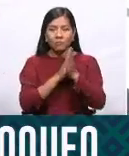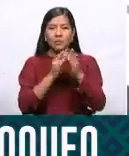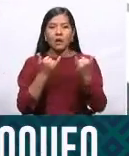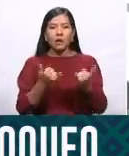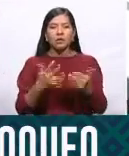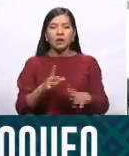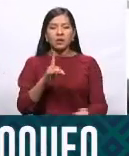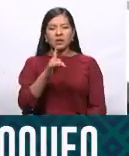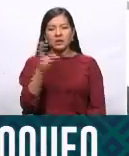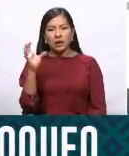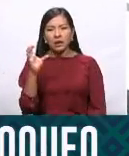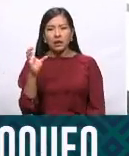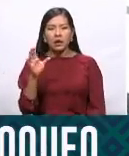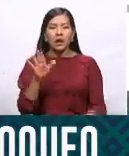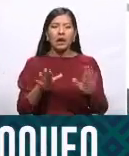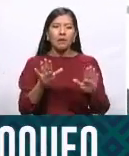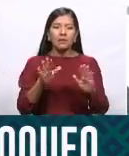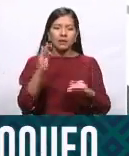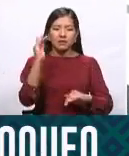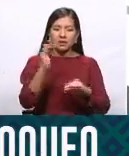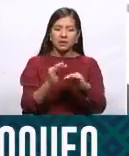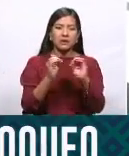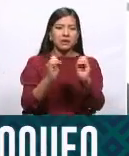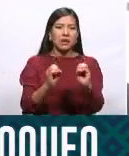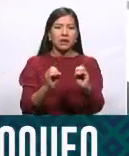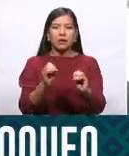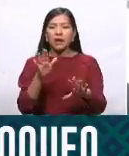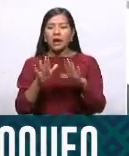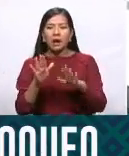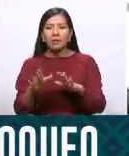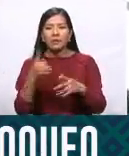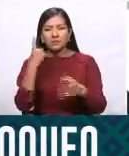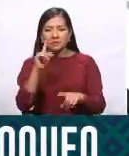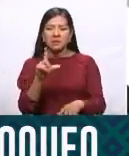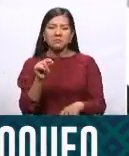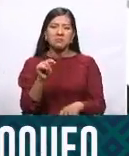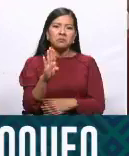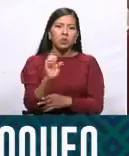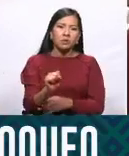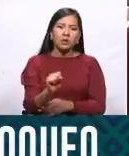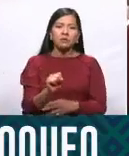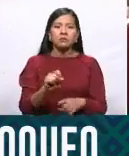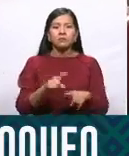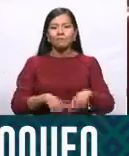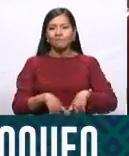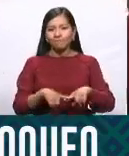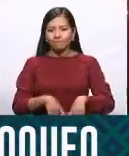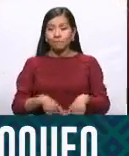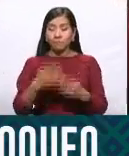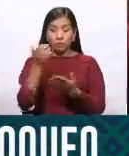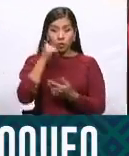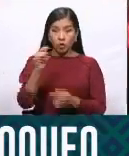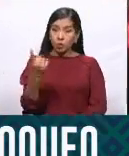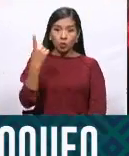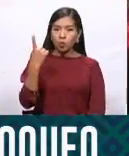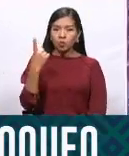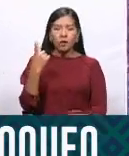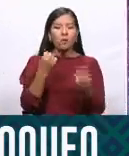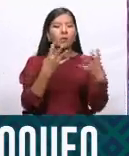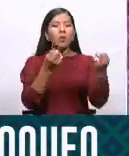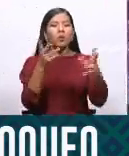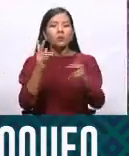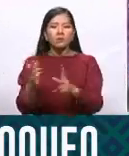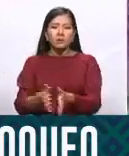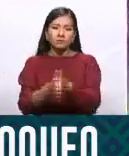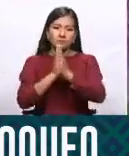100 pesos, a veces nada. A veces 2 parcitos, 20 pesos, 40 pesos. Ella, al igual que muchas personas, solamente pide